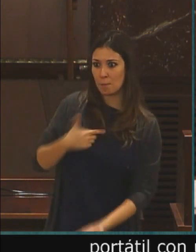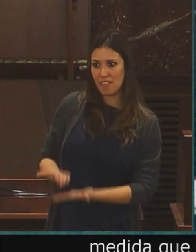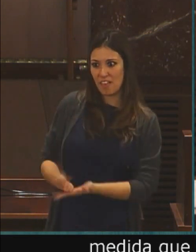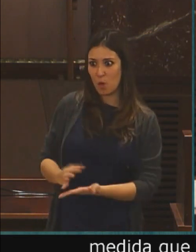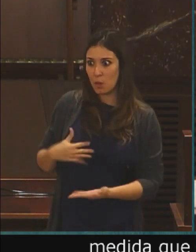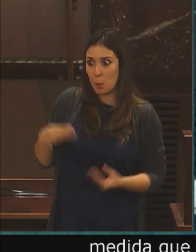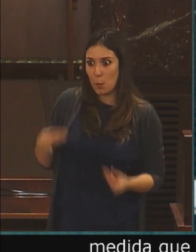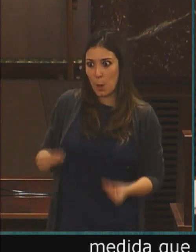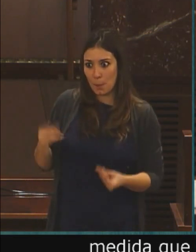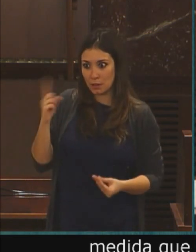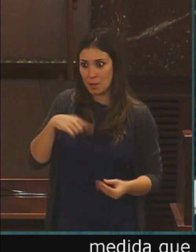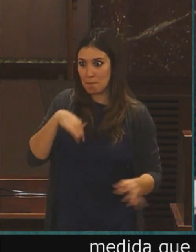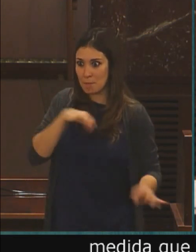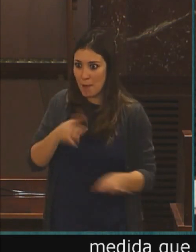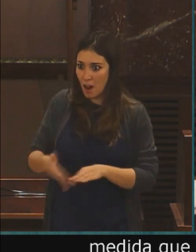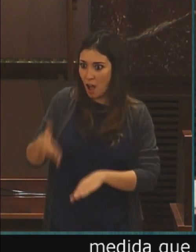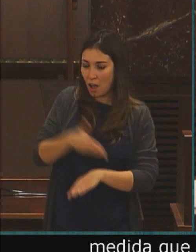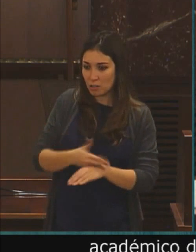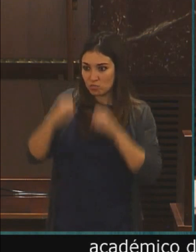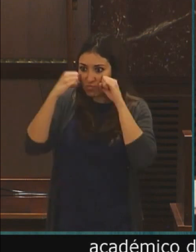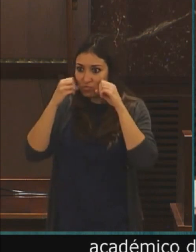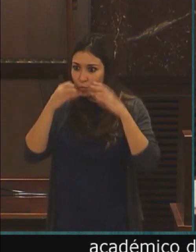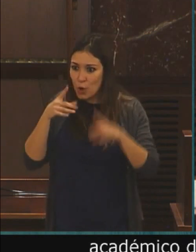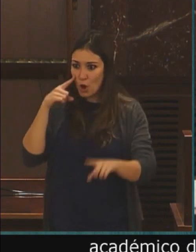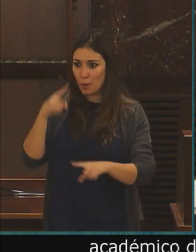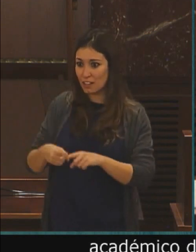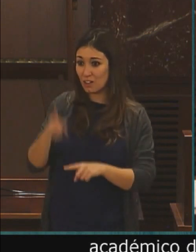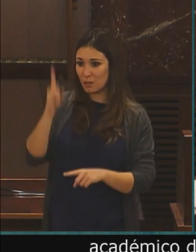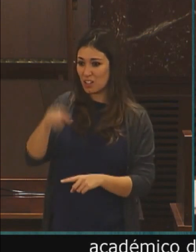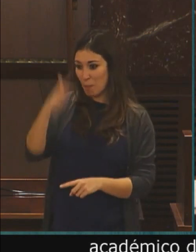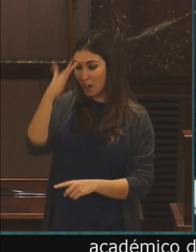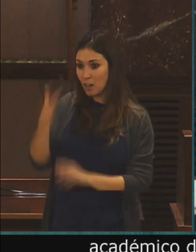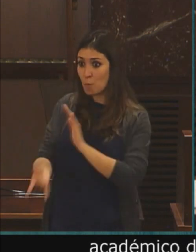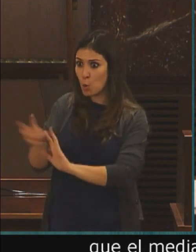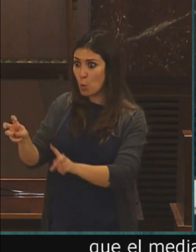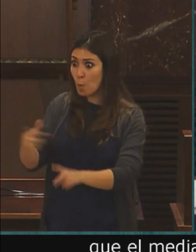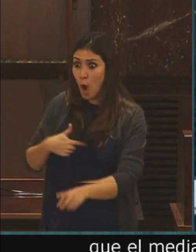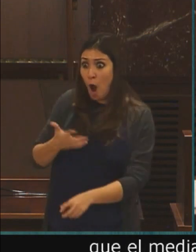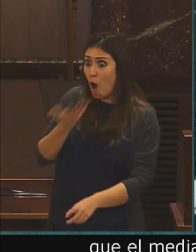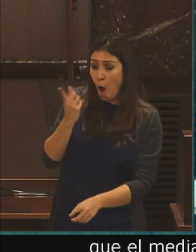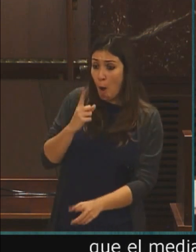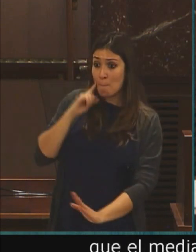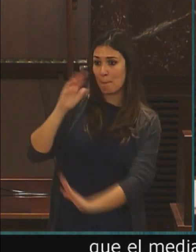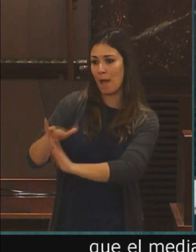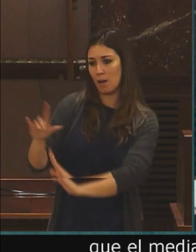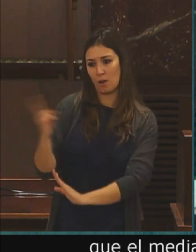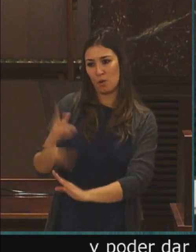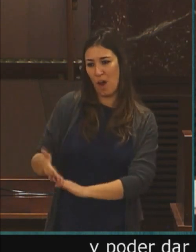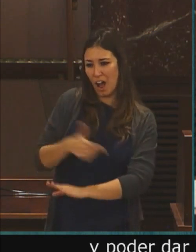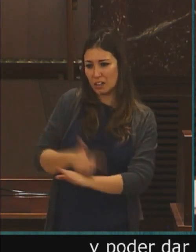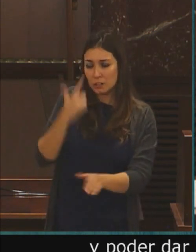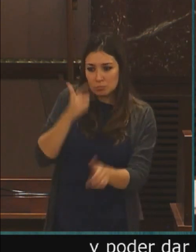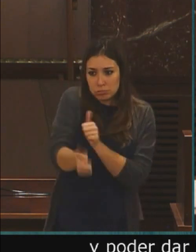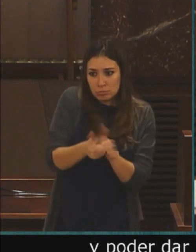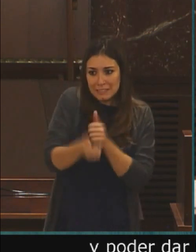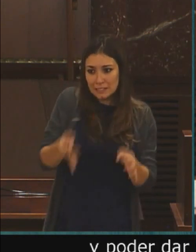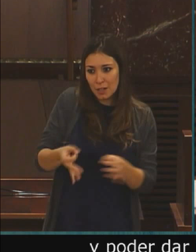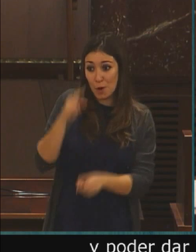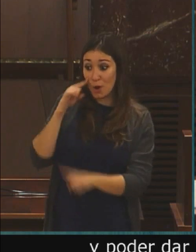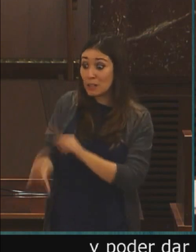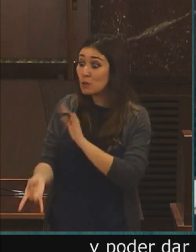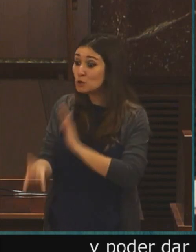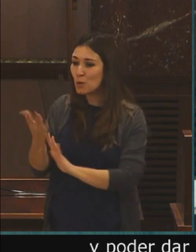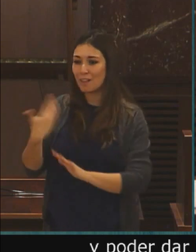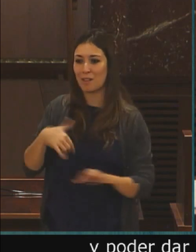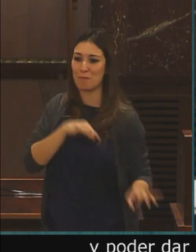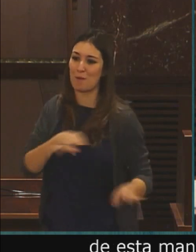poder dar una respuesta a una duda y, de esta manera, evitar parar constantemente la dinámica de la clase. El mediador tendrá que hacer partícipe al profesor de la adaptación